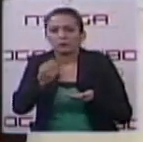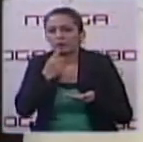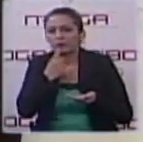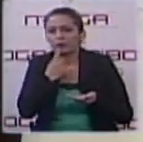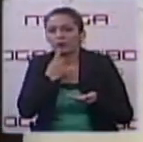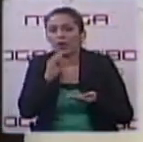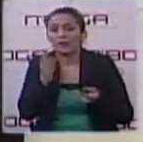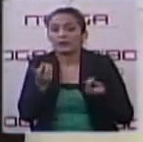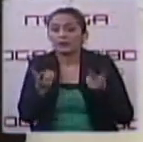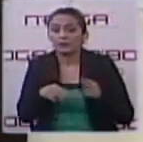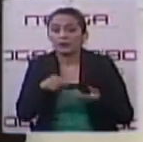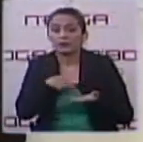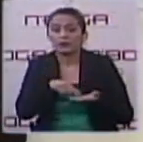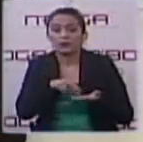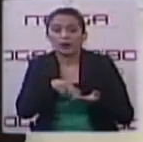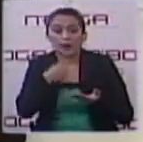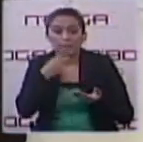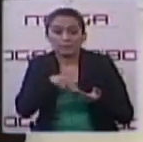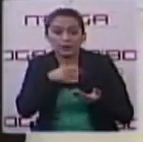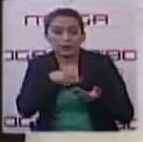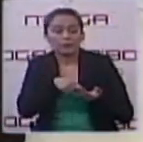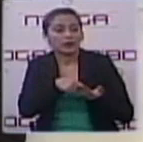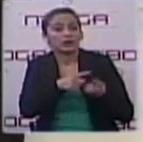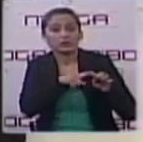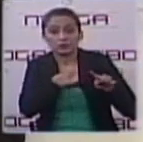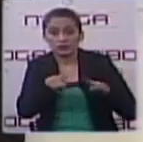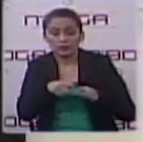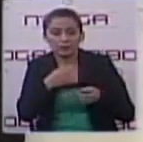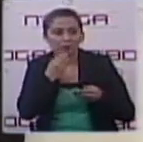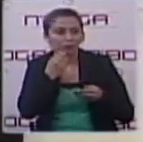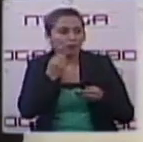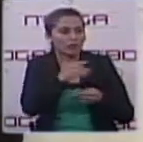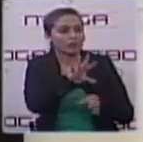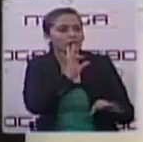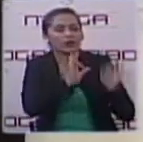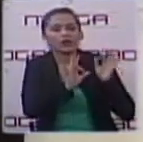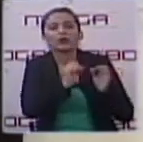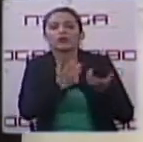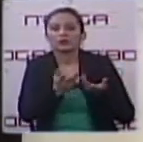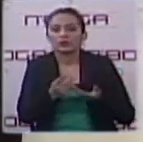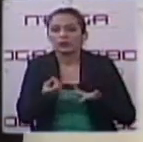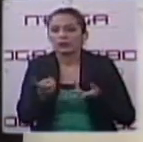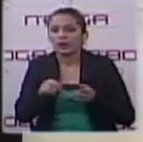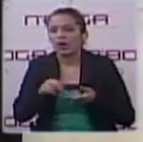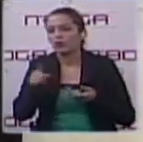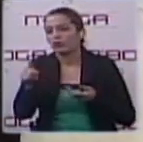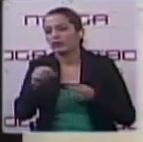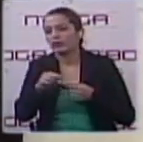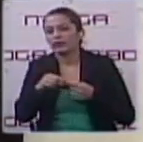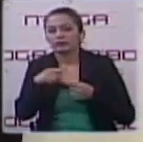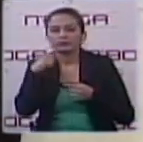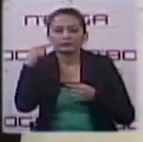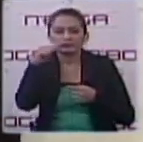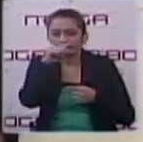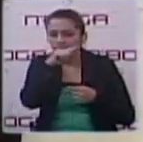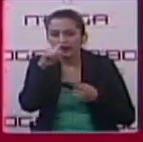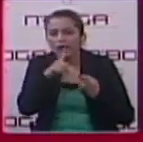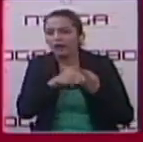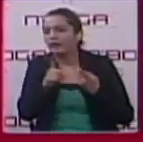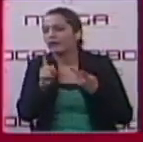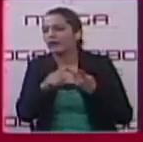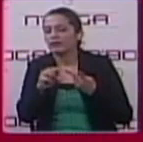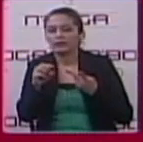papa que es la sal y también tenemos más de cuatro Sabores hay canela hay maracuyá hay limón